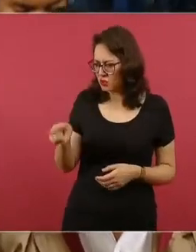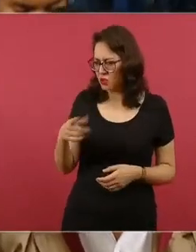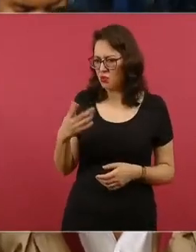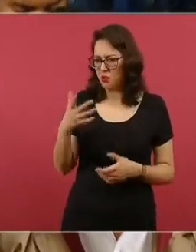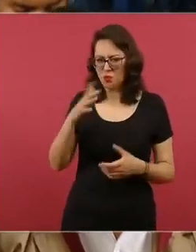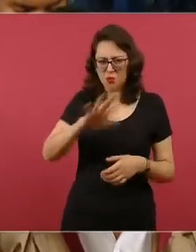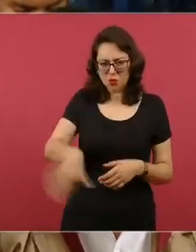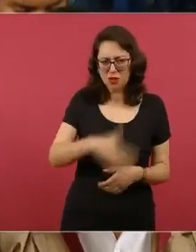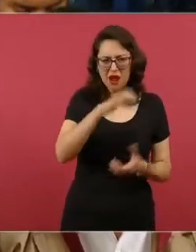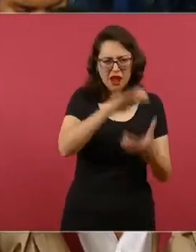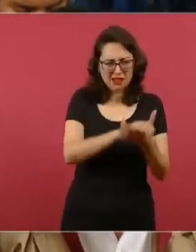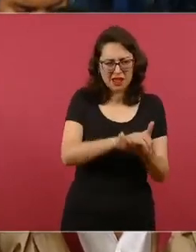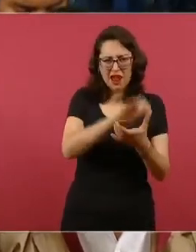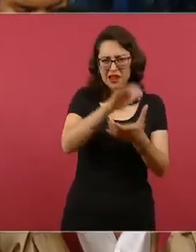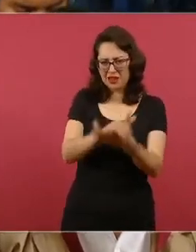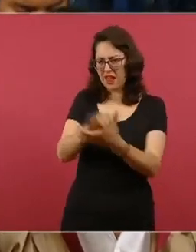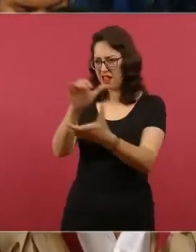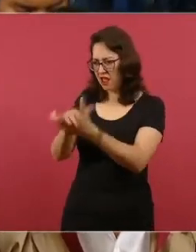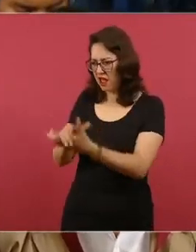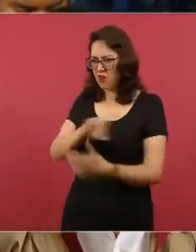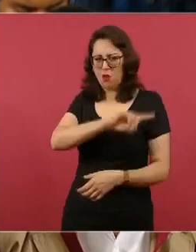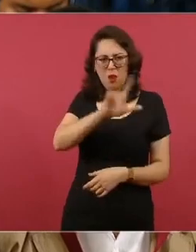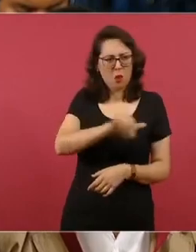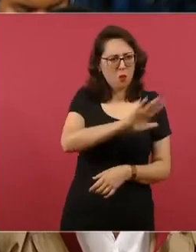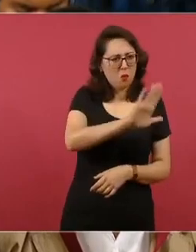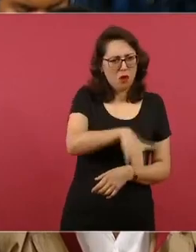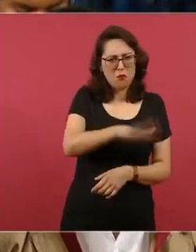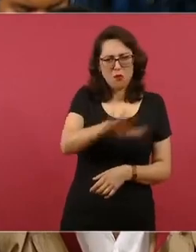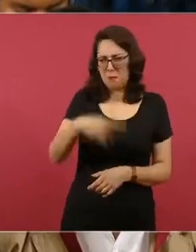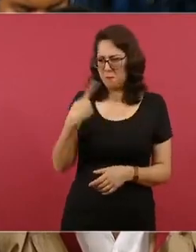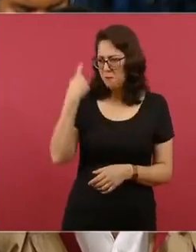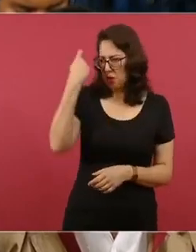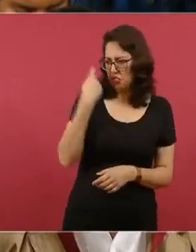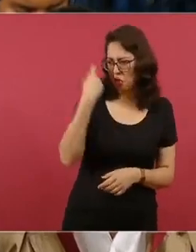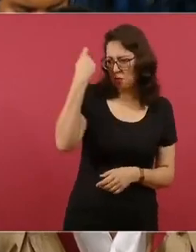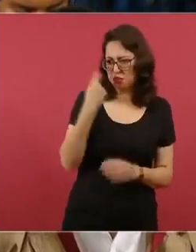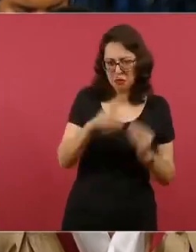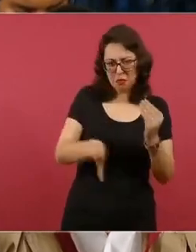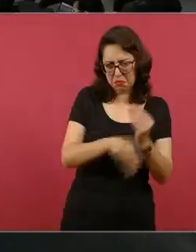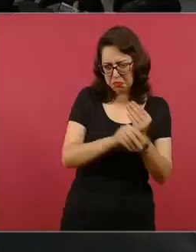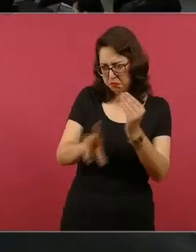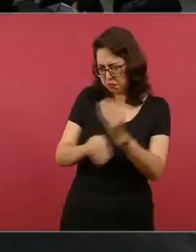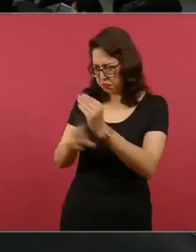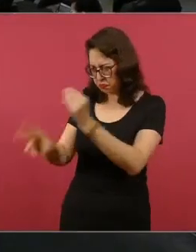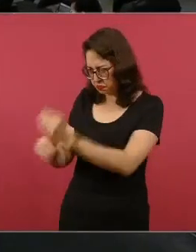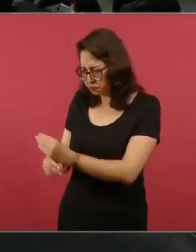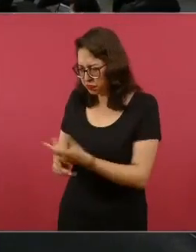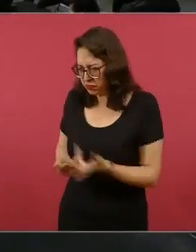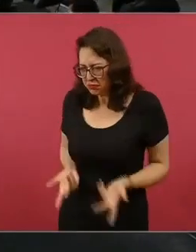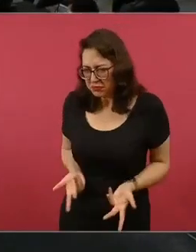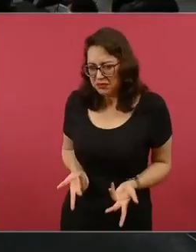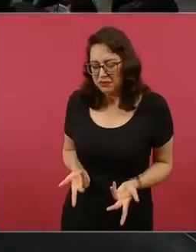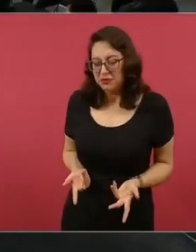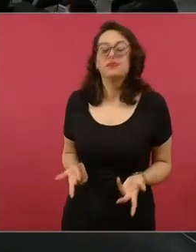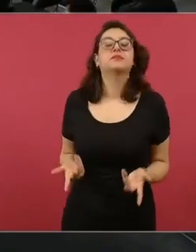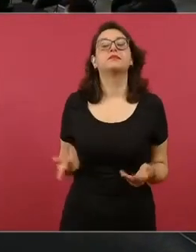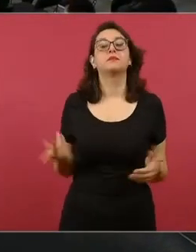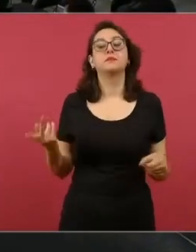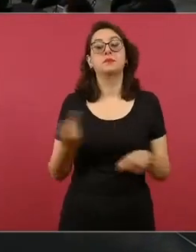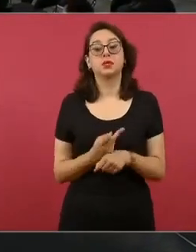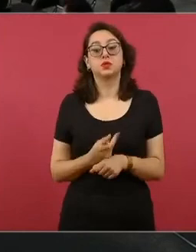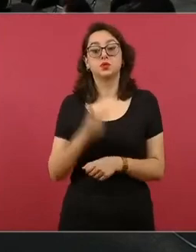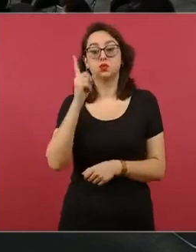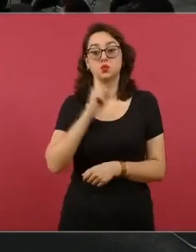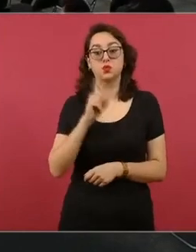pensiones. En puntos suspensivos decidimos traer este tema con usted porque la señora es una más de muchas mujeres en el